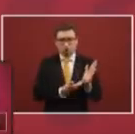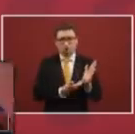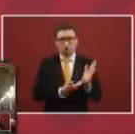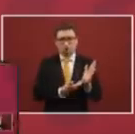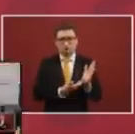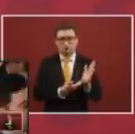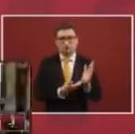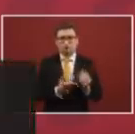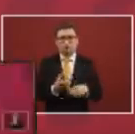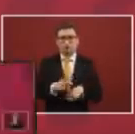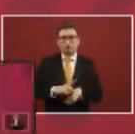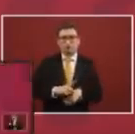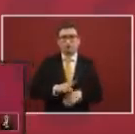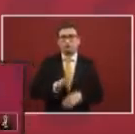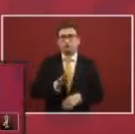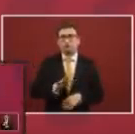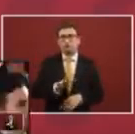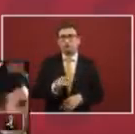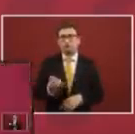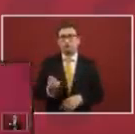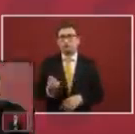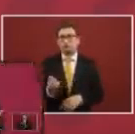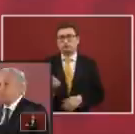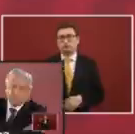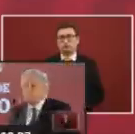del 19 de junio